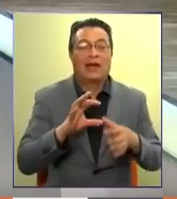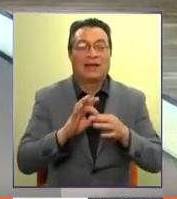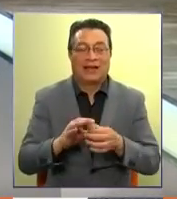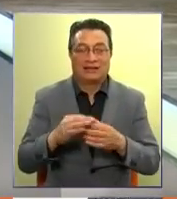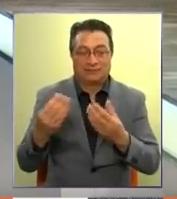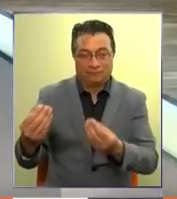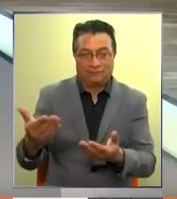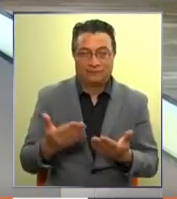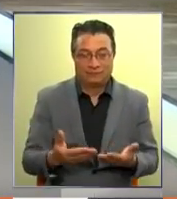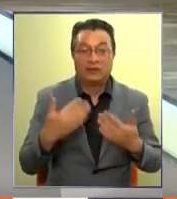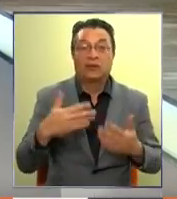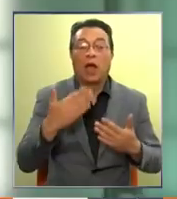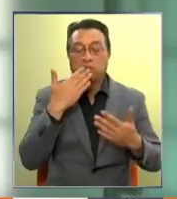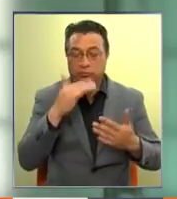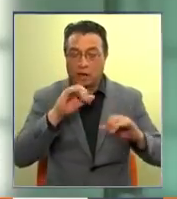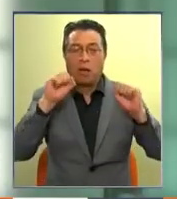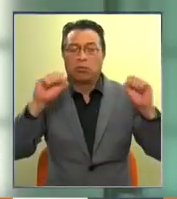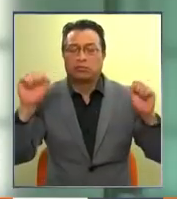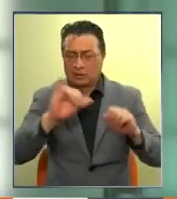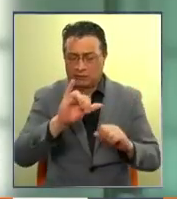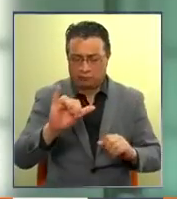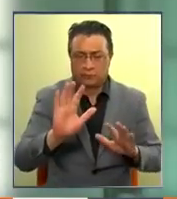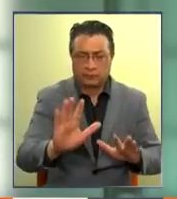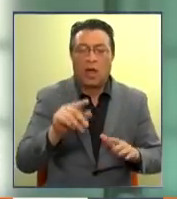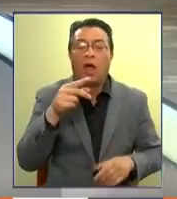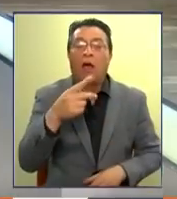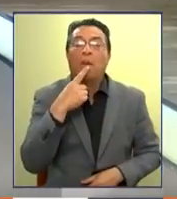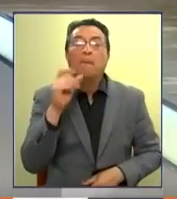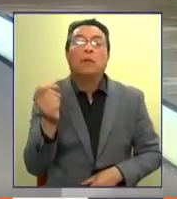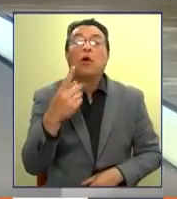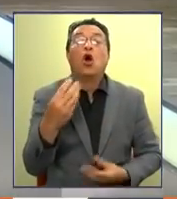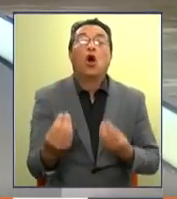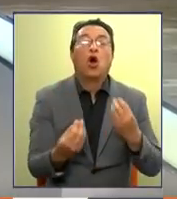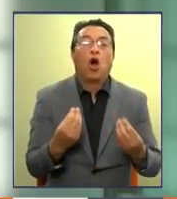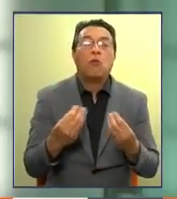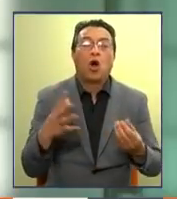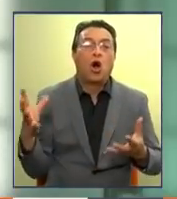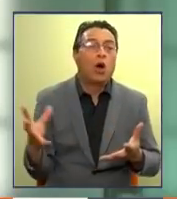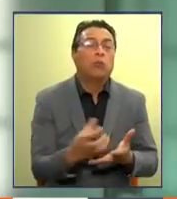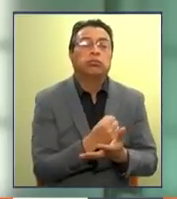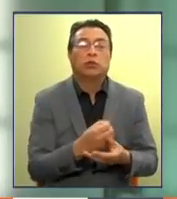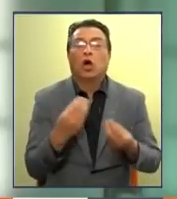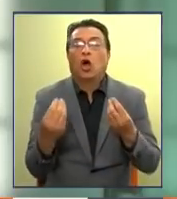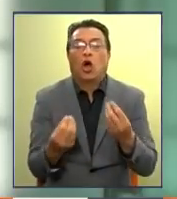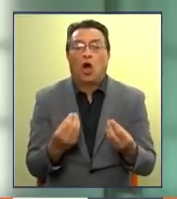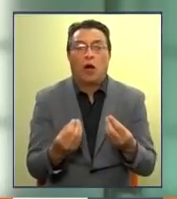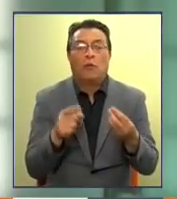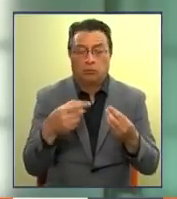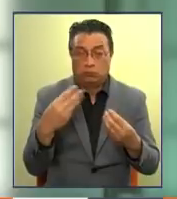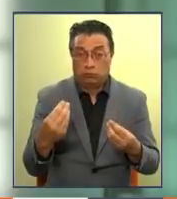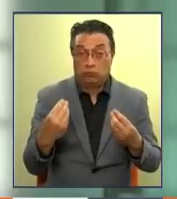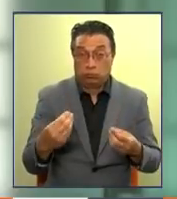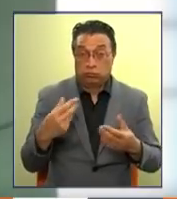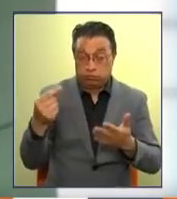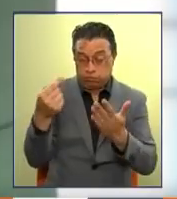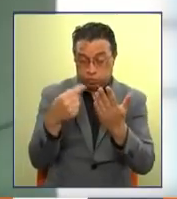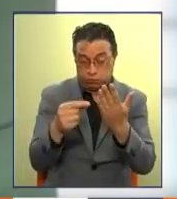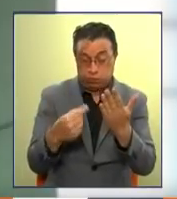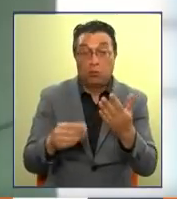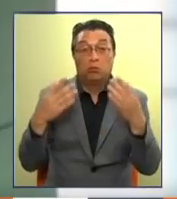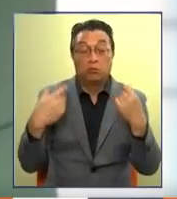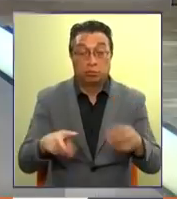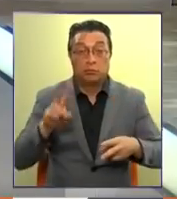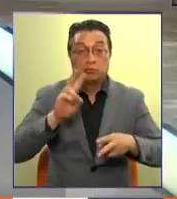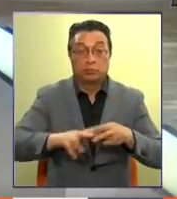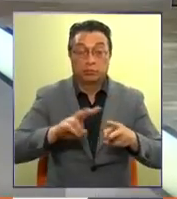a preguntar por las manifestaciones, pero primero quiero partir preguntándole cómo lograron, porque me imagino que es un excelente resultado haber logrado la